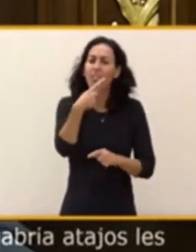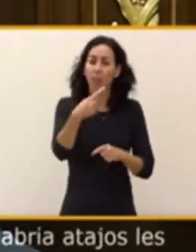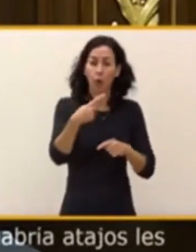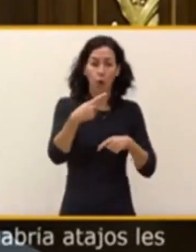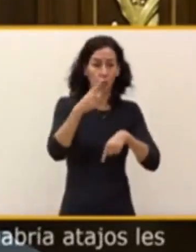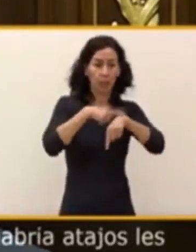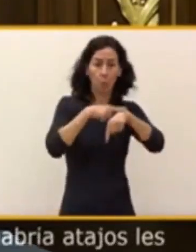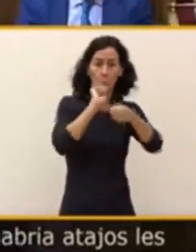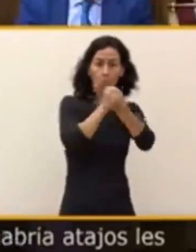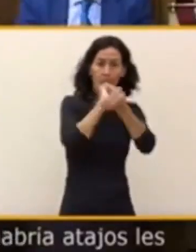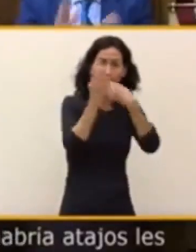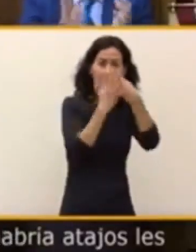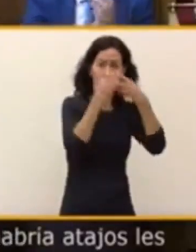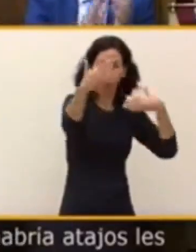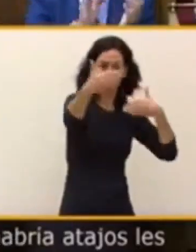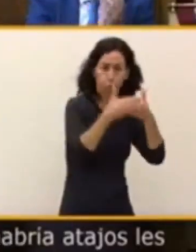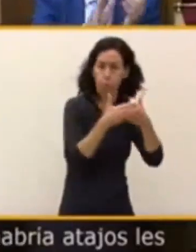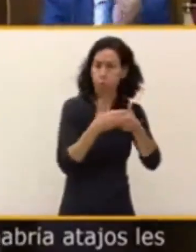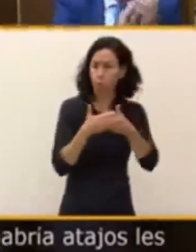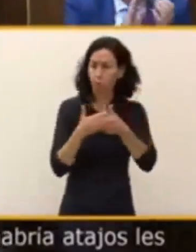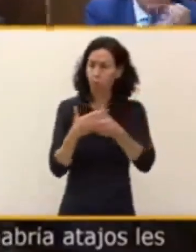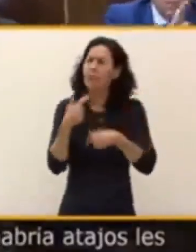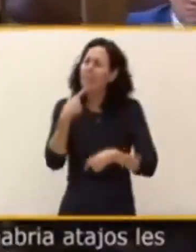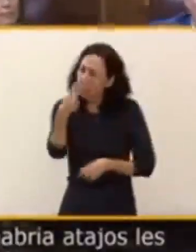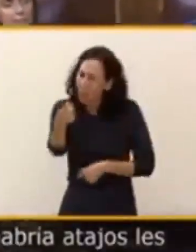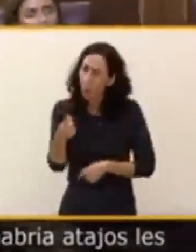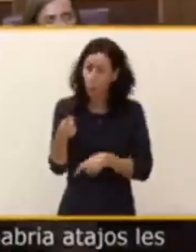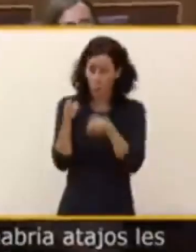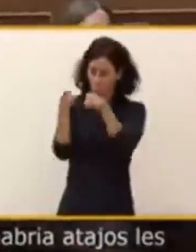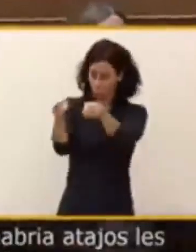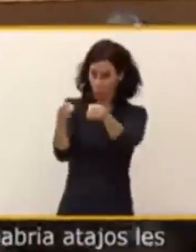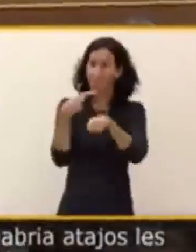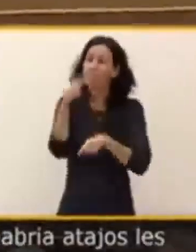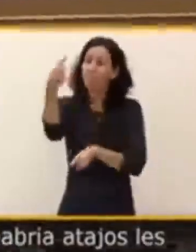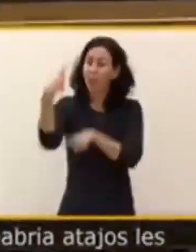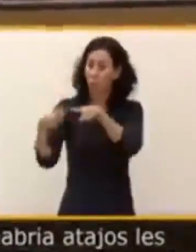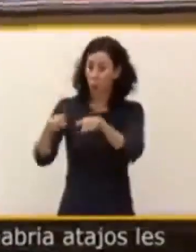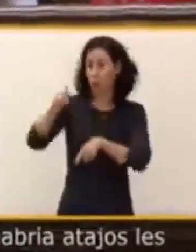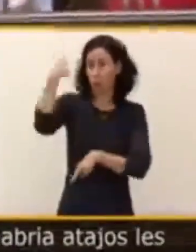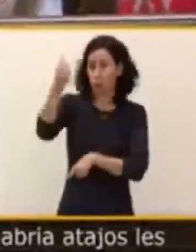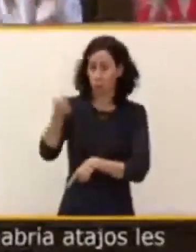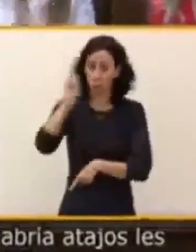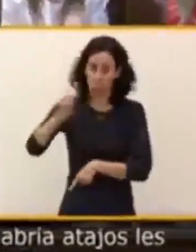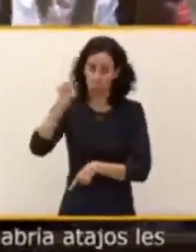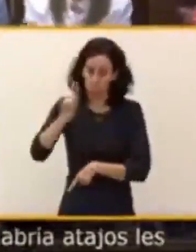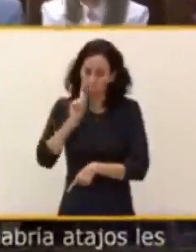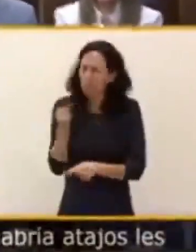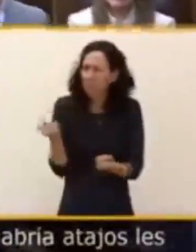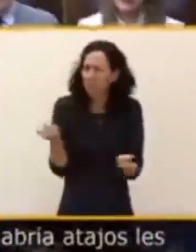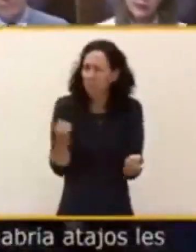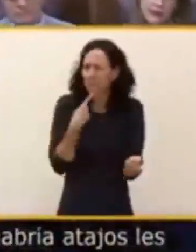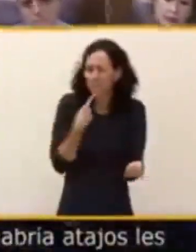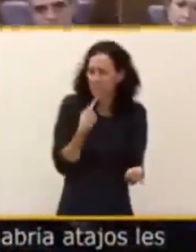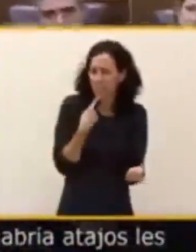¿Qué palabra le ha dado a usted, a las víctimas y a este Parlamento? Señoría, si ha de engañar, engaña.